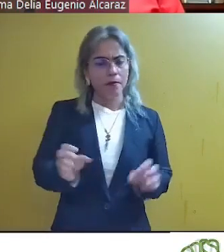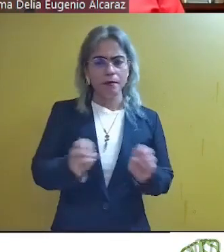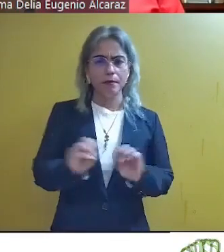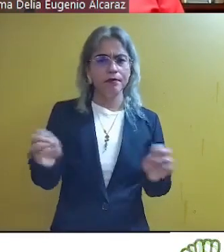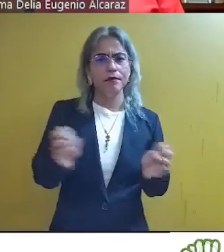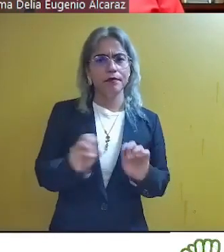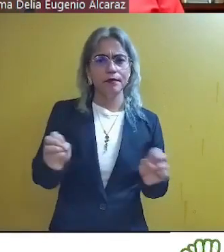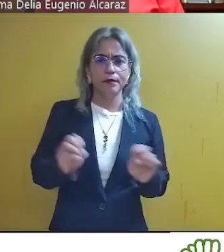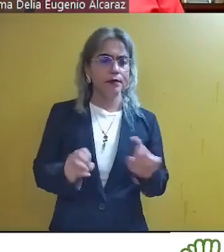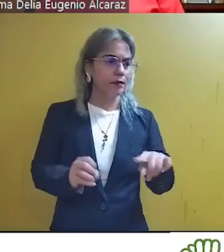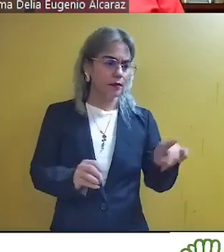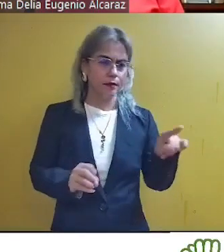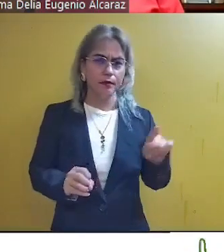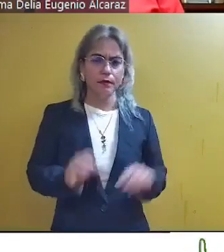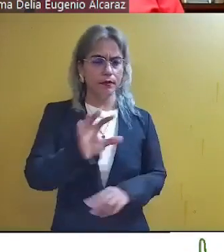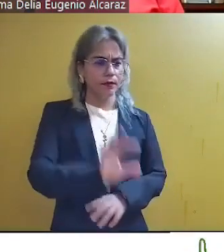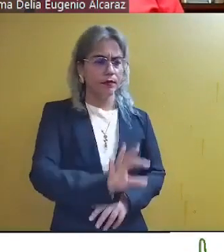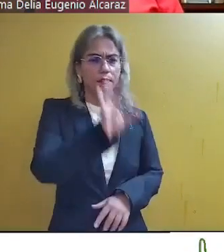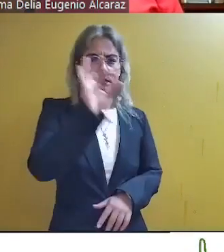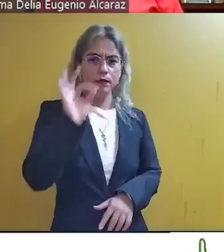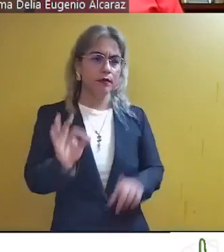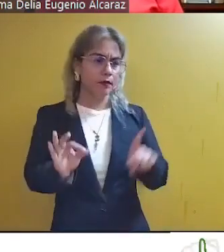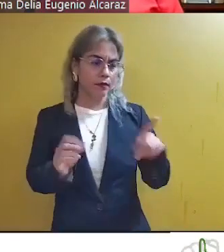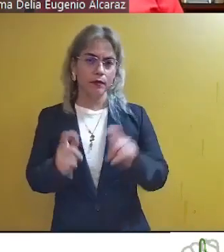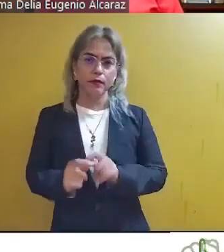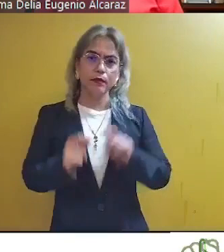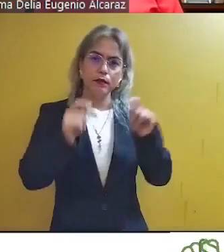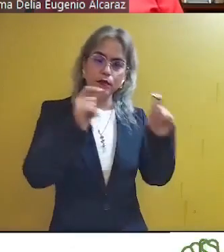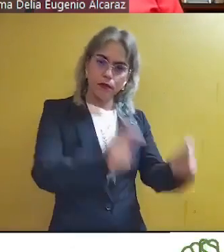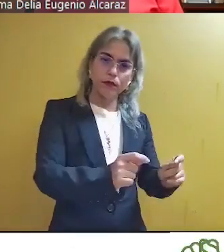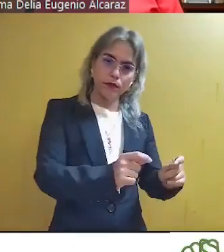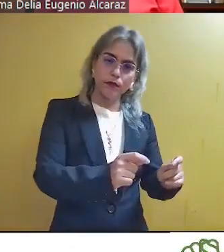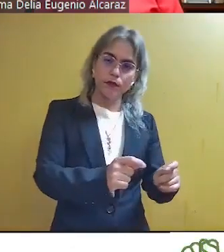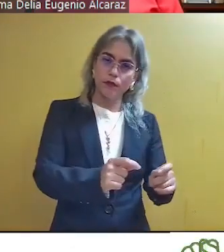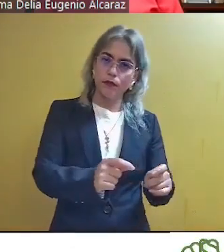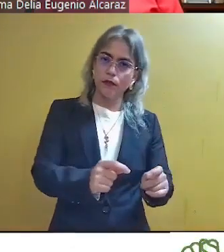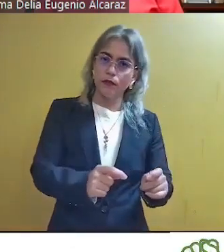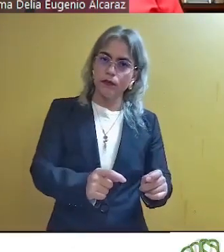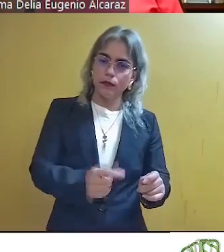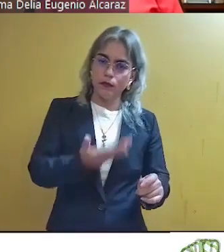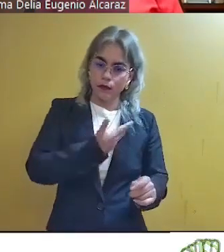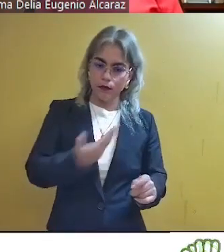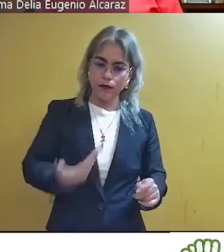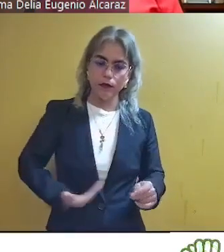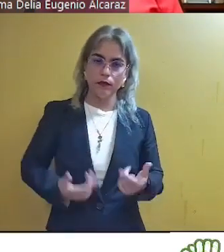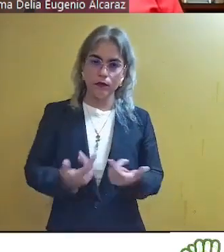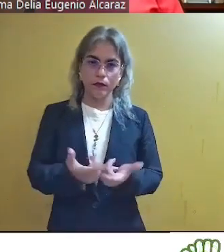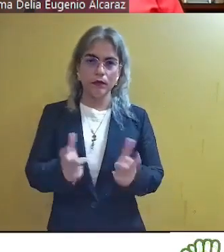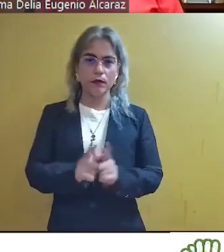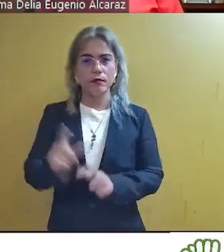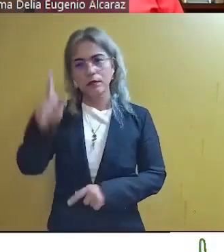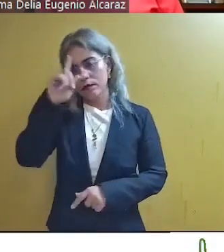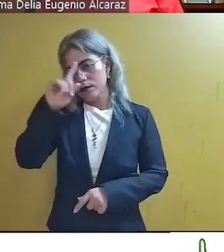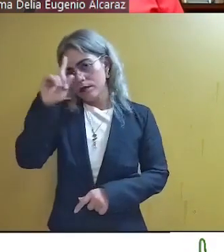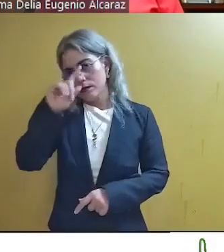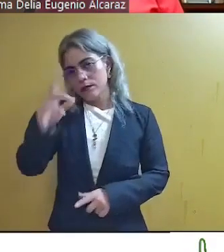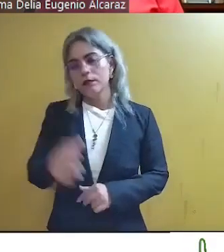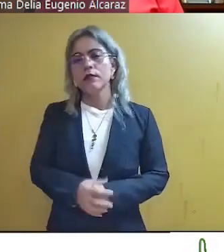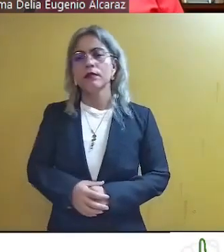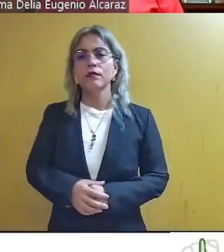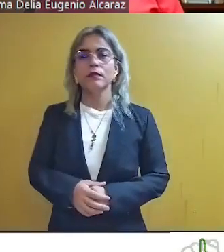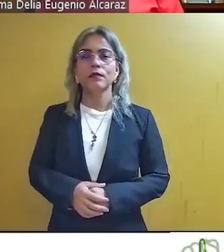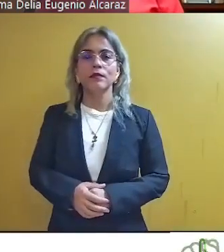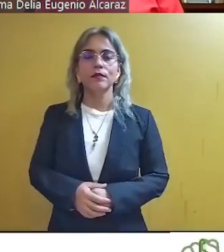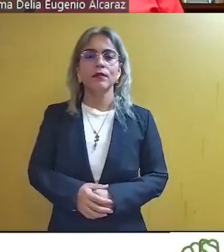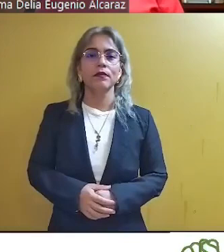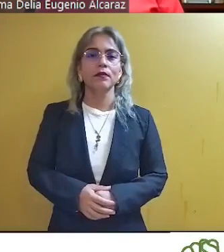propietarias ratificadas no puedan considerarse para ser elegidas en el cargo de presidente del Consejo Distrital de que se trate, bajo